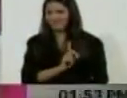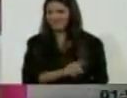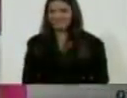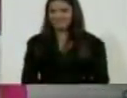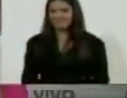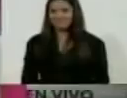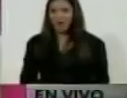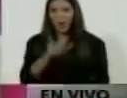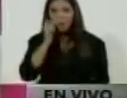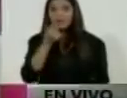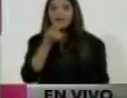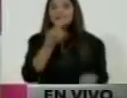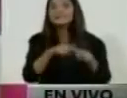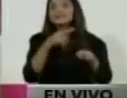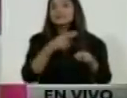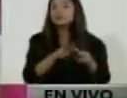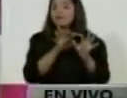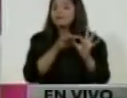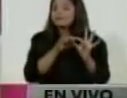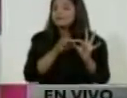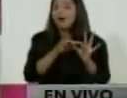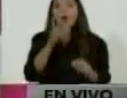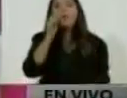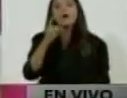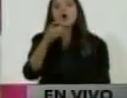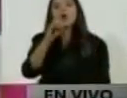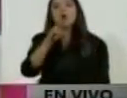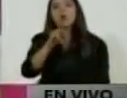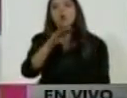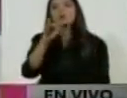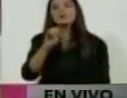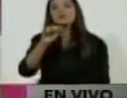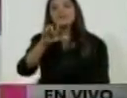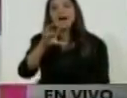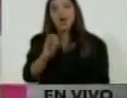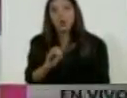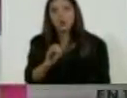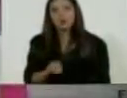Era el niño mimado íntimo de Gonzalo Barrios en su tiempo.